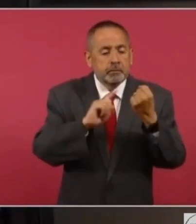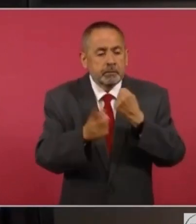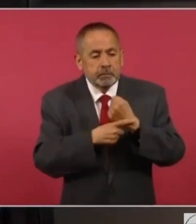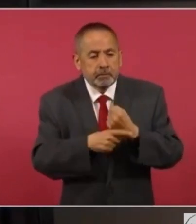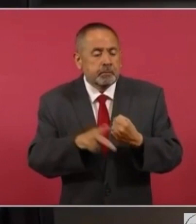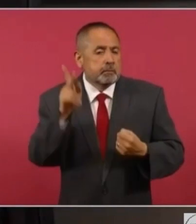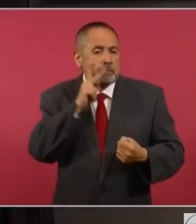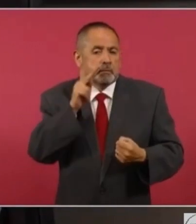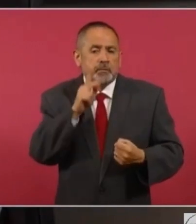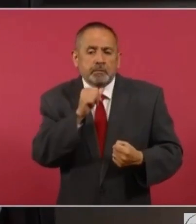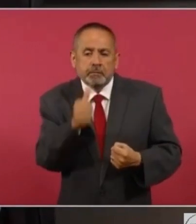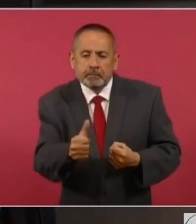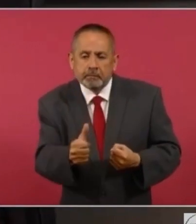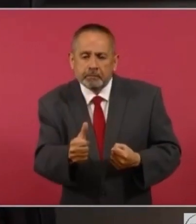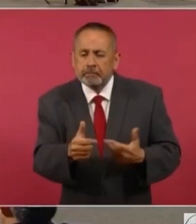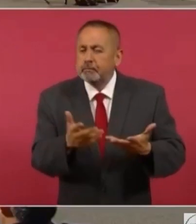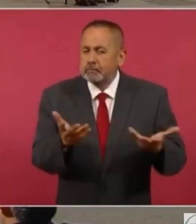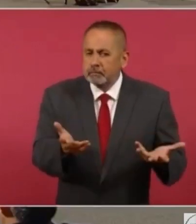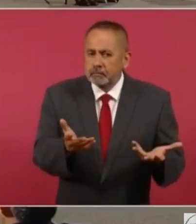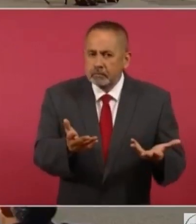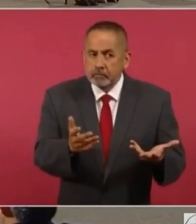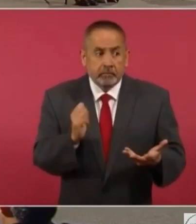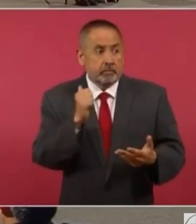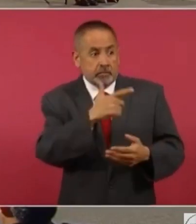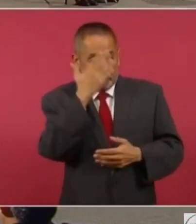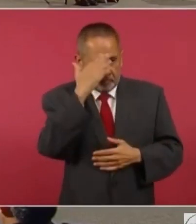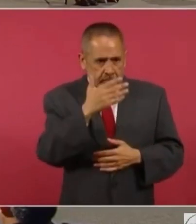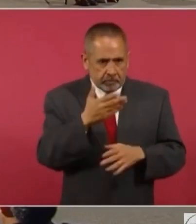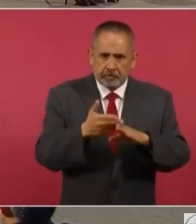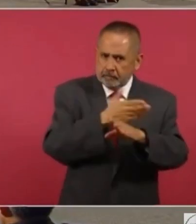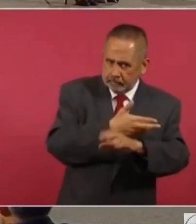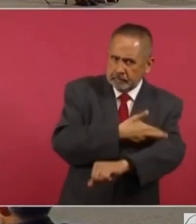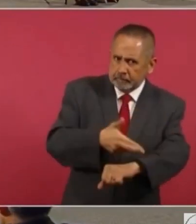O si sí lo sabían, ¿por qué no hicieron algo?